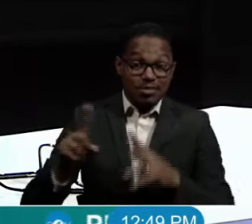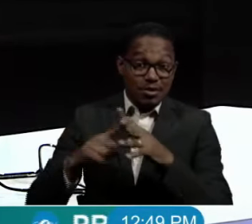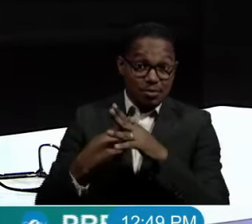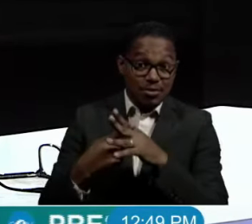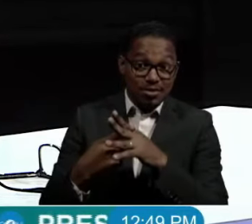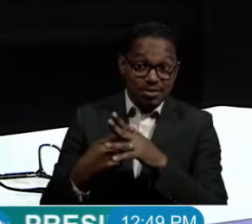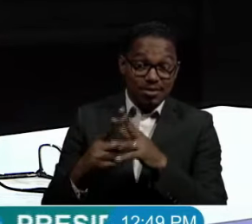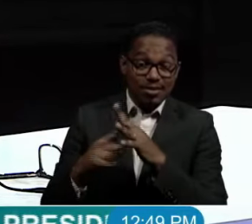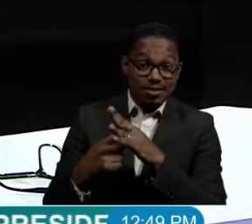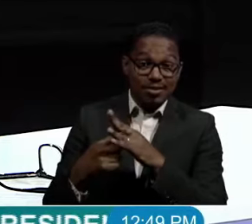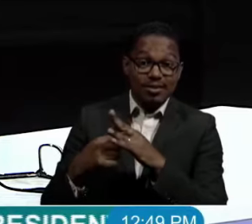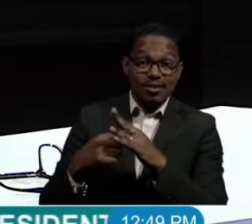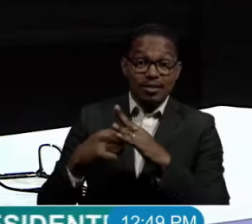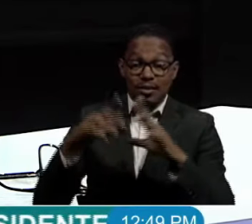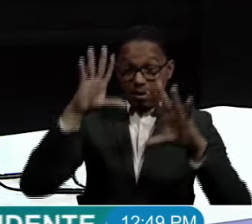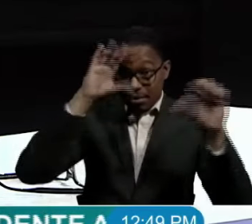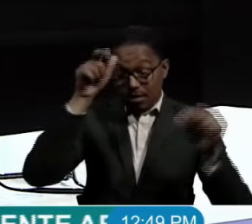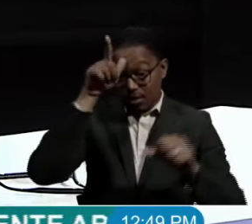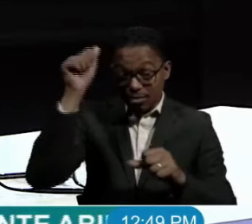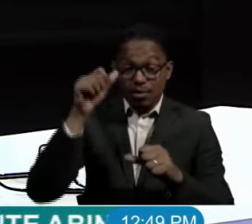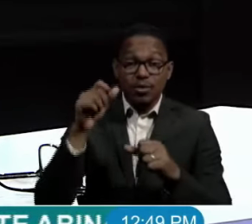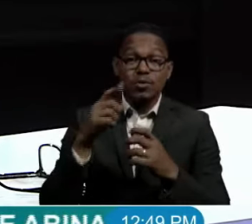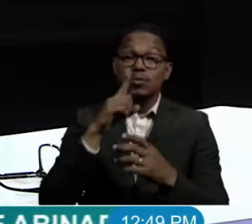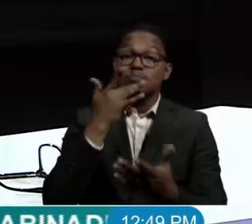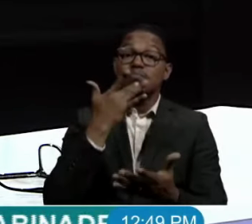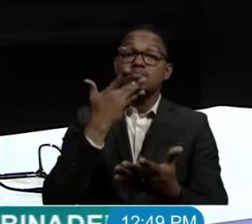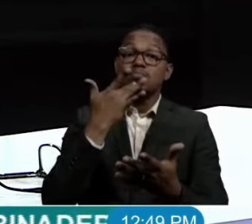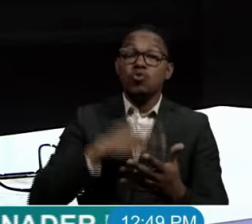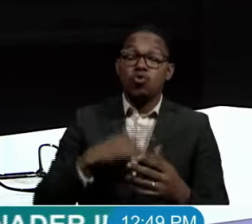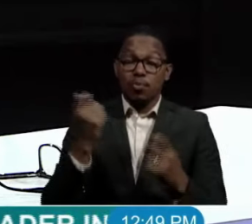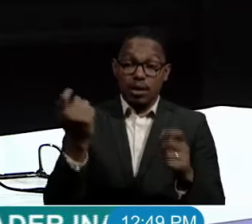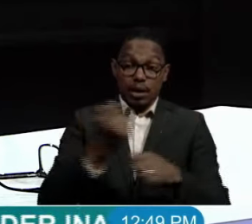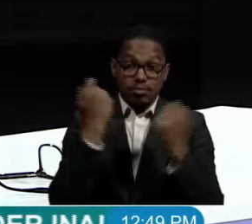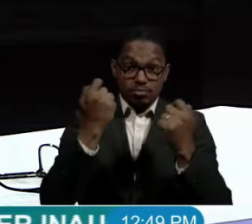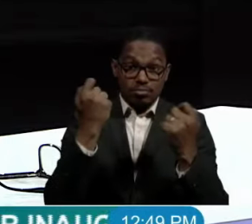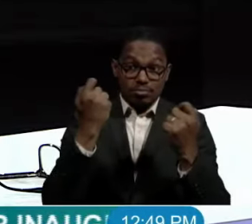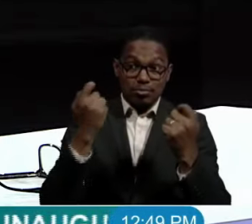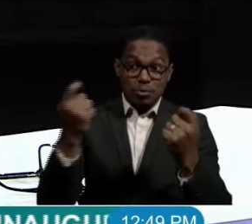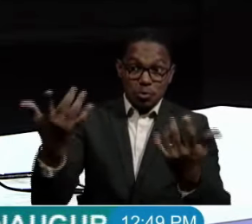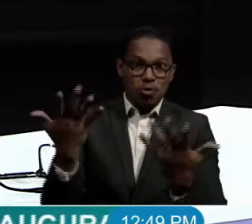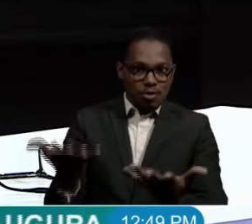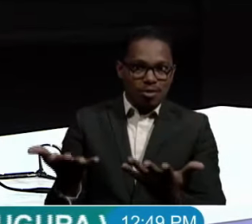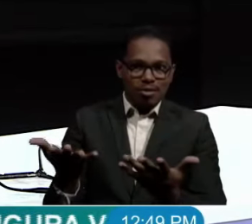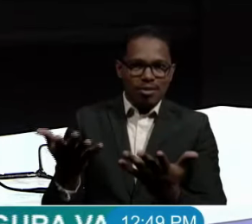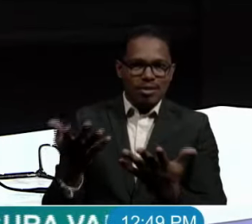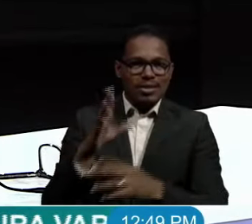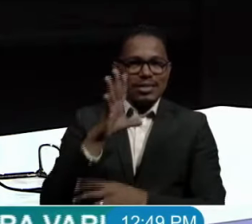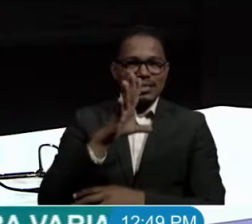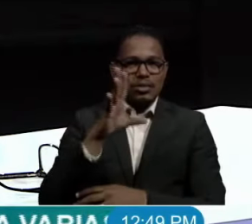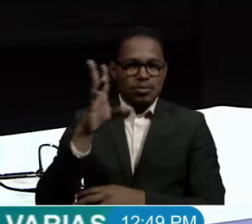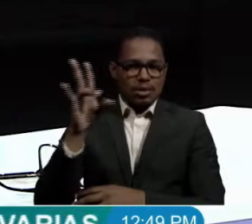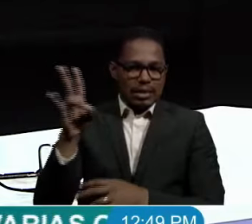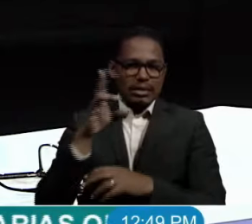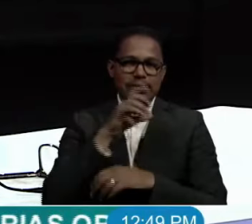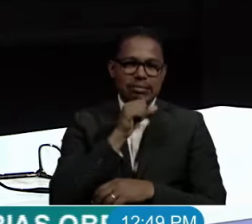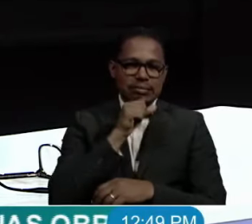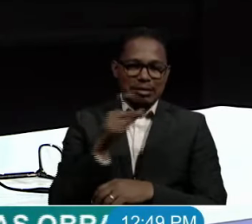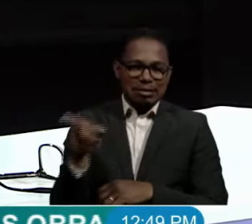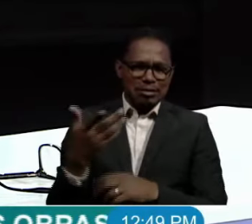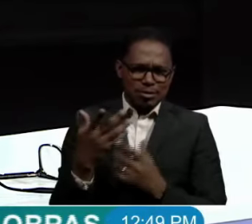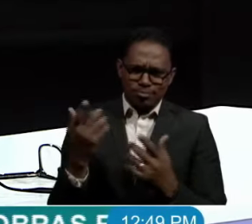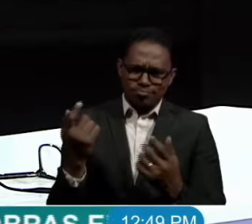celebración del cumpleaños del presidente Abinader, que es hoy, que está de onomástico, 57 años, ya cumple el